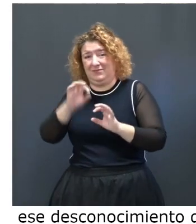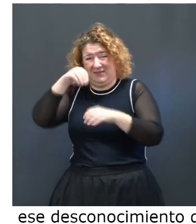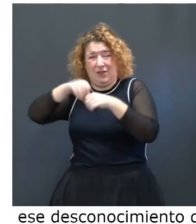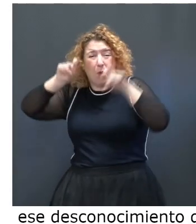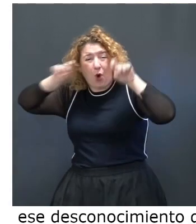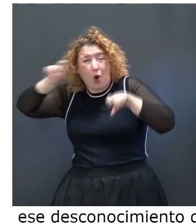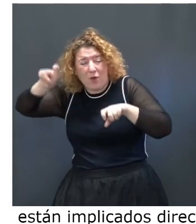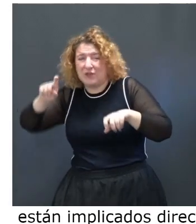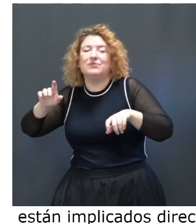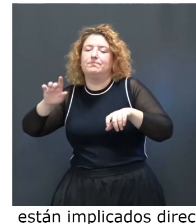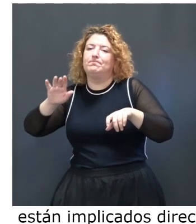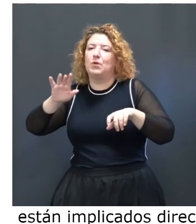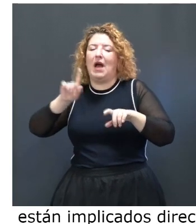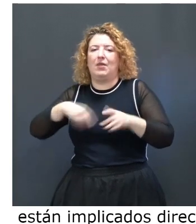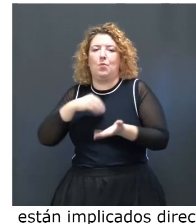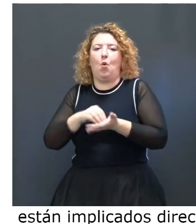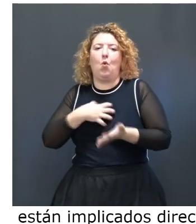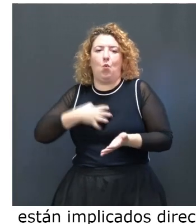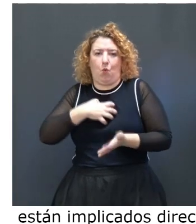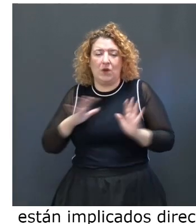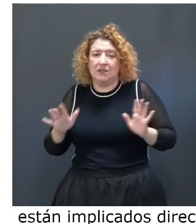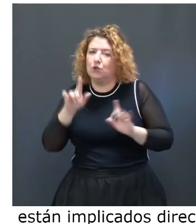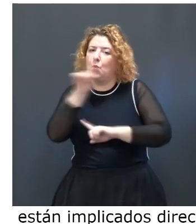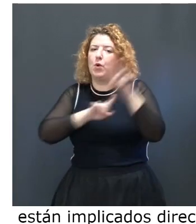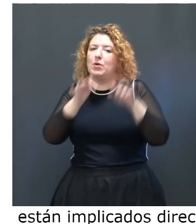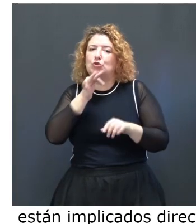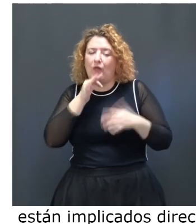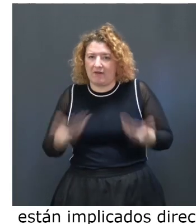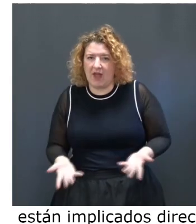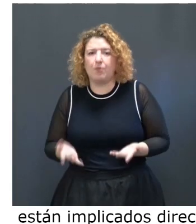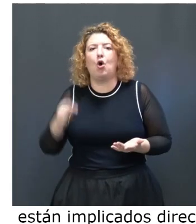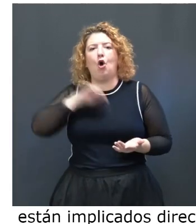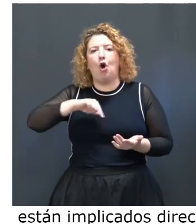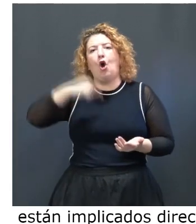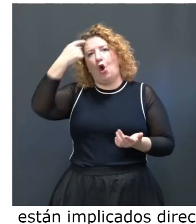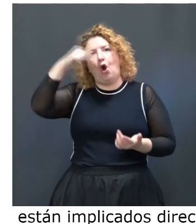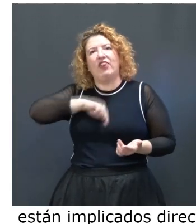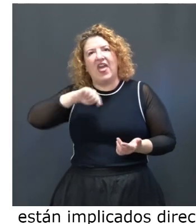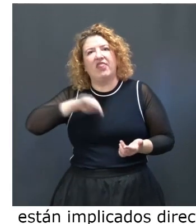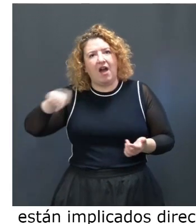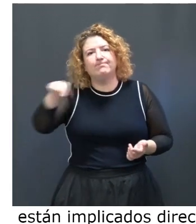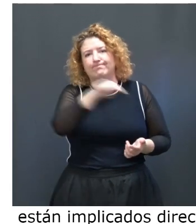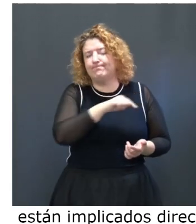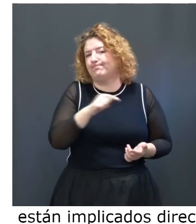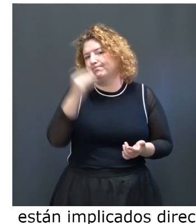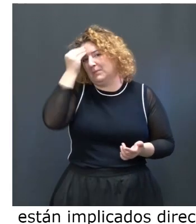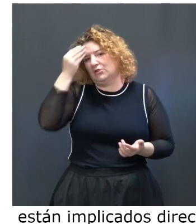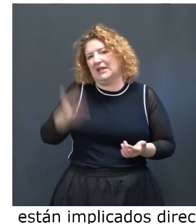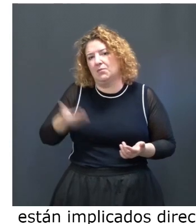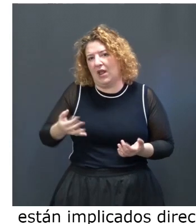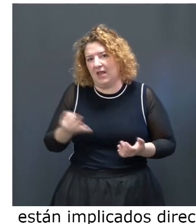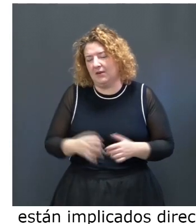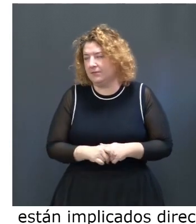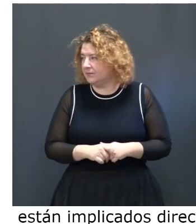es un hándicap a día de hoy, con lo cual yo creo que tomar esa concienciación puede ser muy importante.